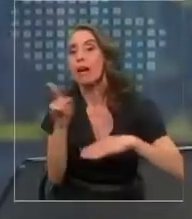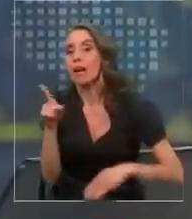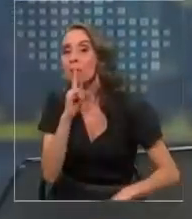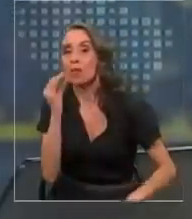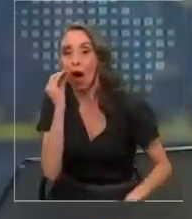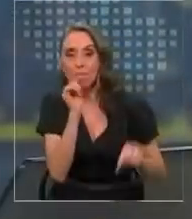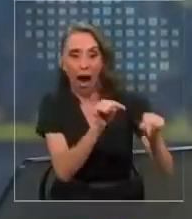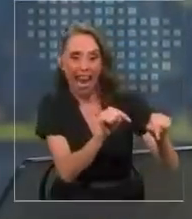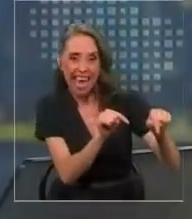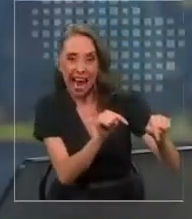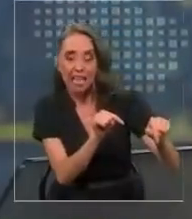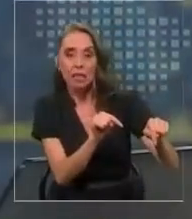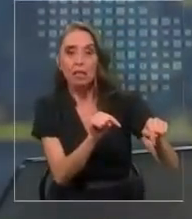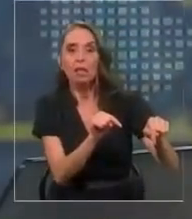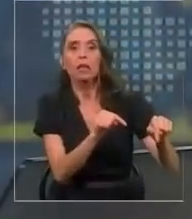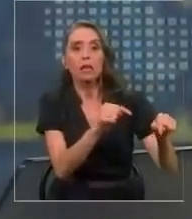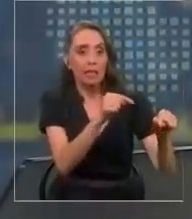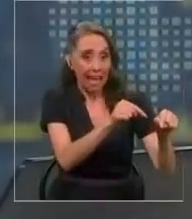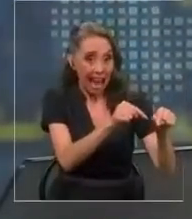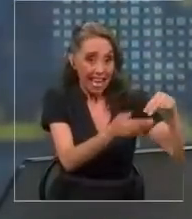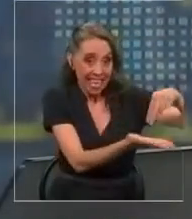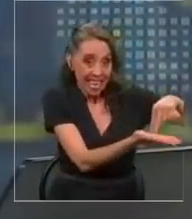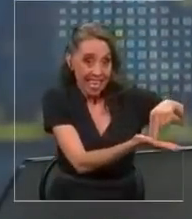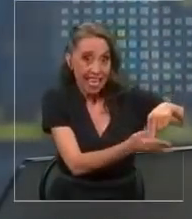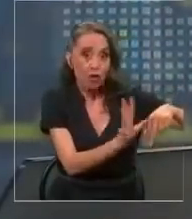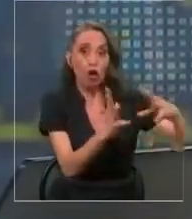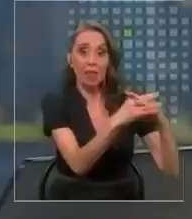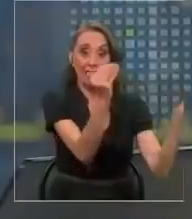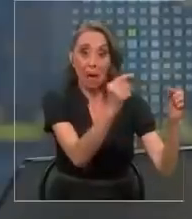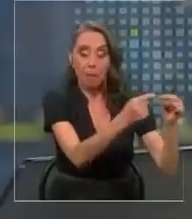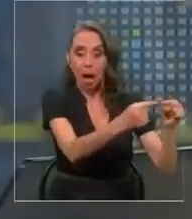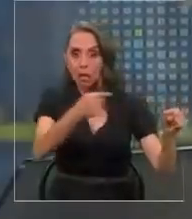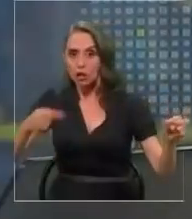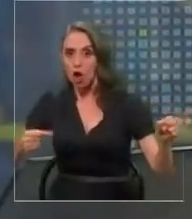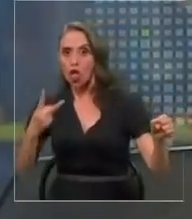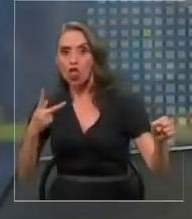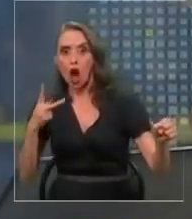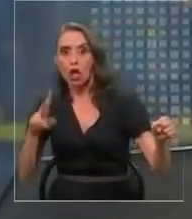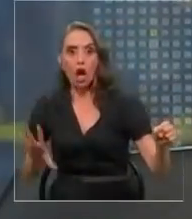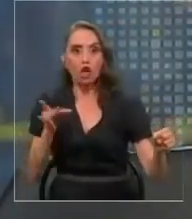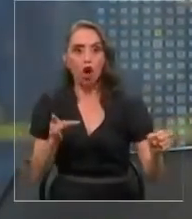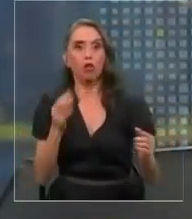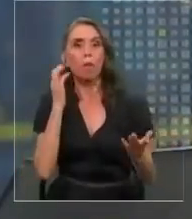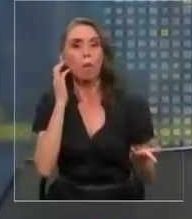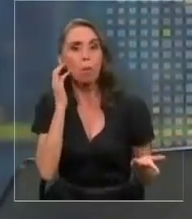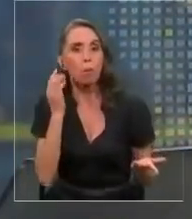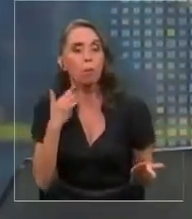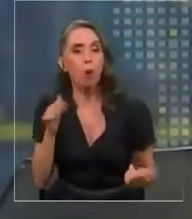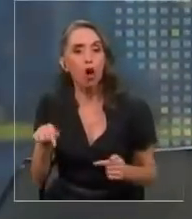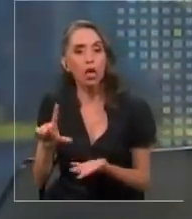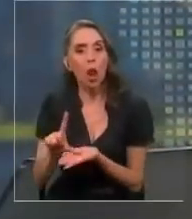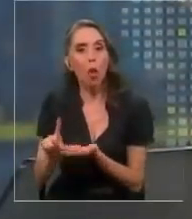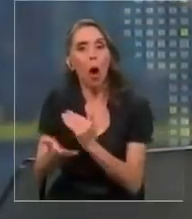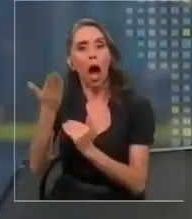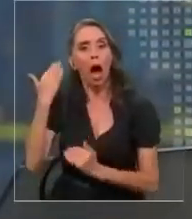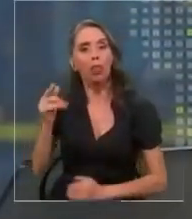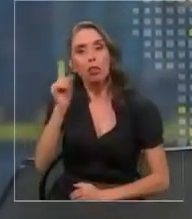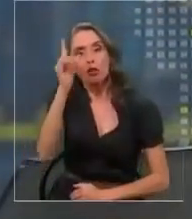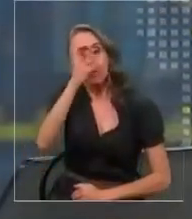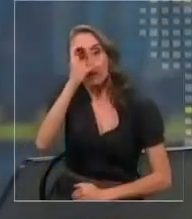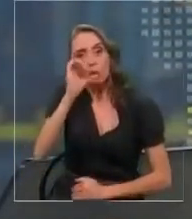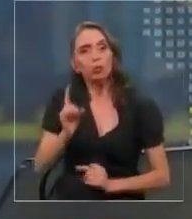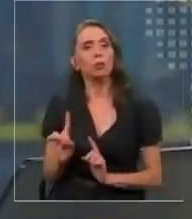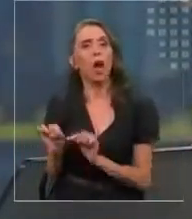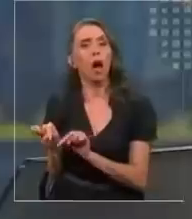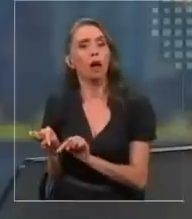abuelo. Pero Tomás fue encontrado solo 2 kilómetros, lo que abre algunas dudas respecto a por qué este punto no había sido